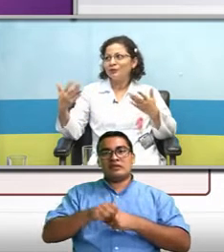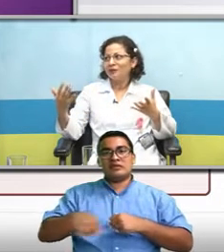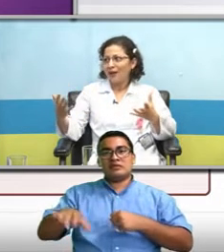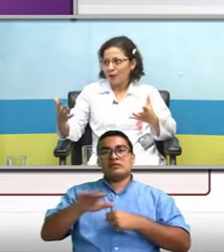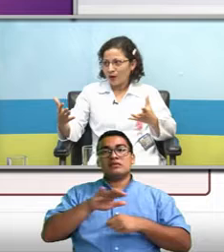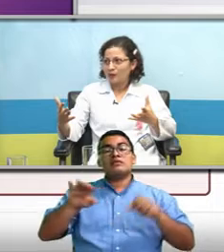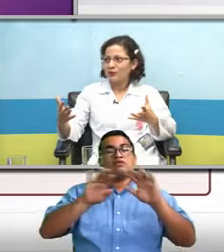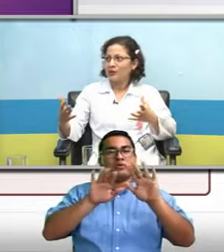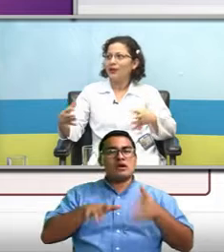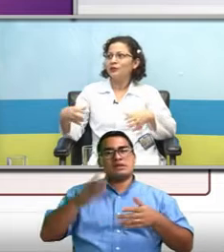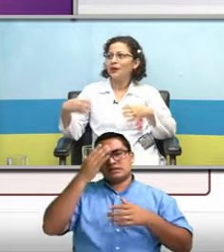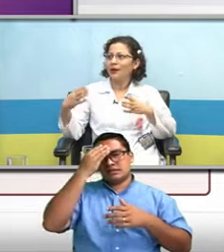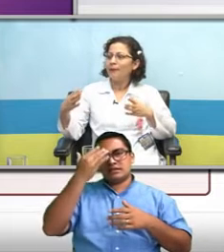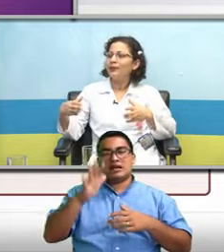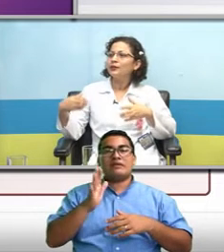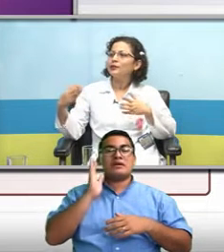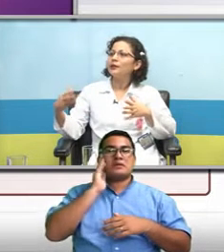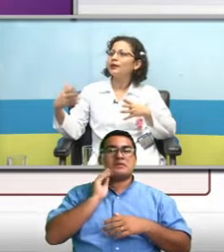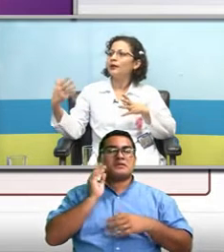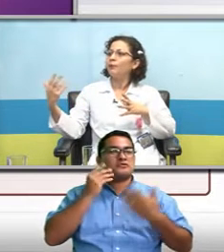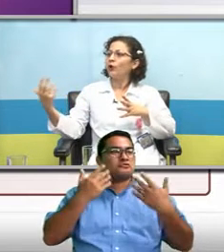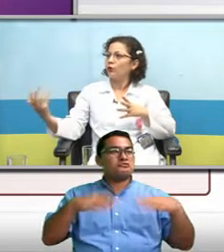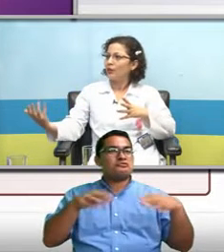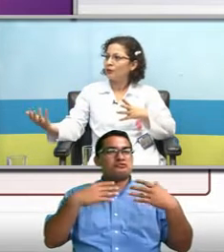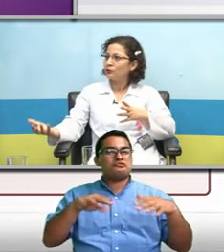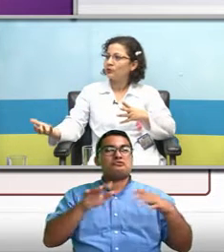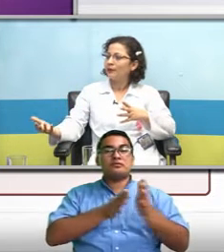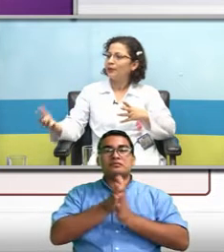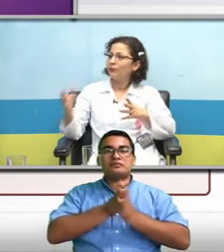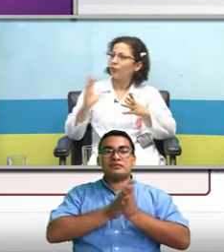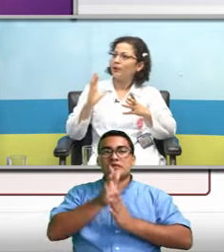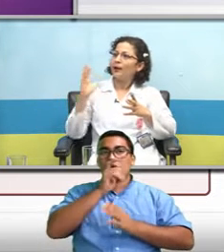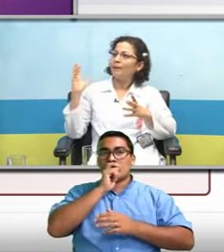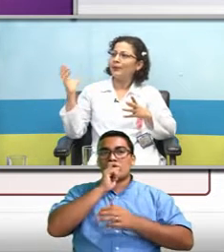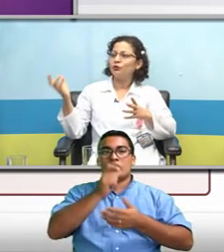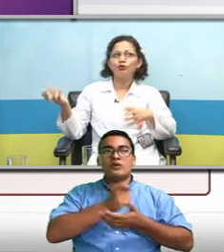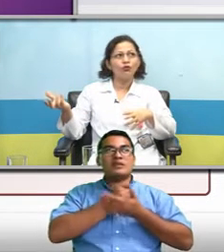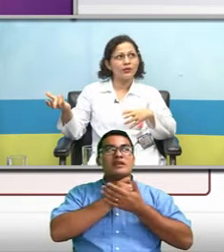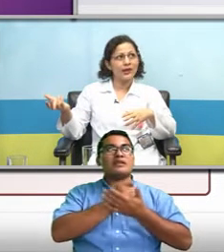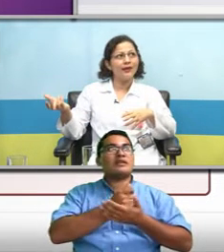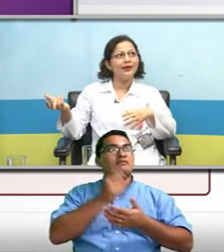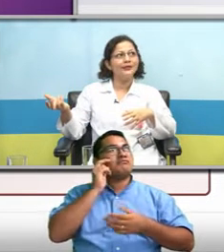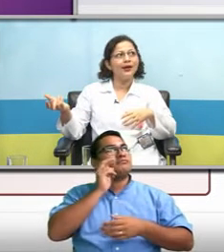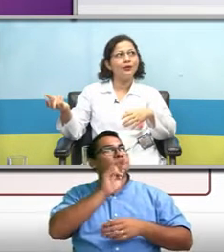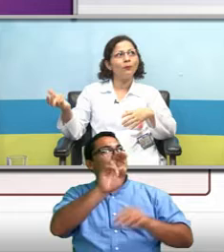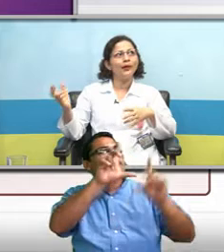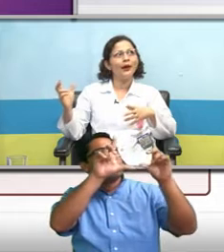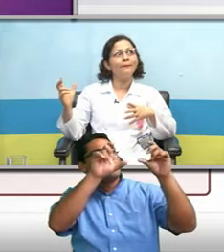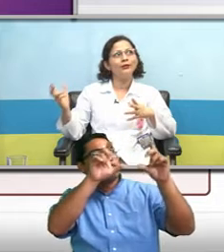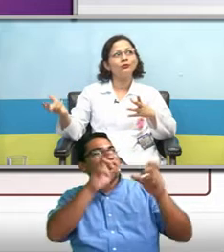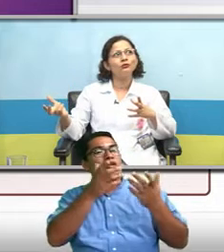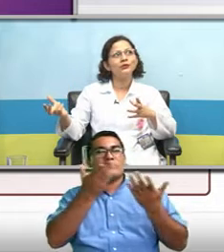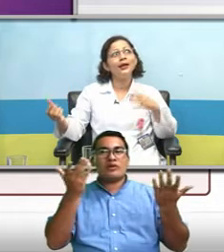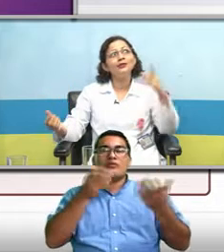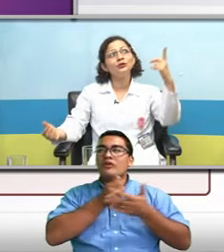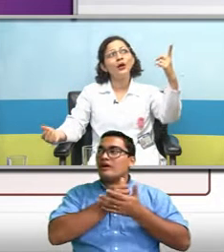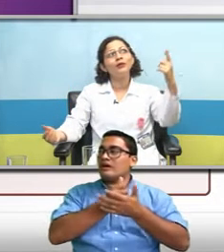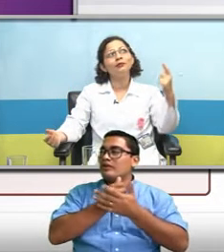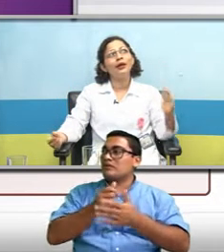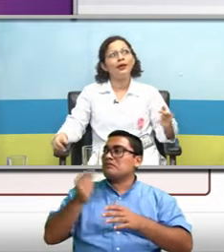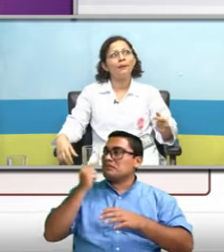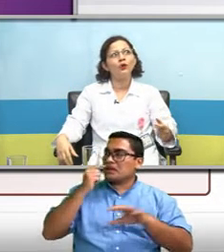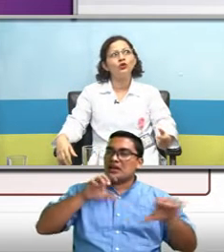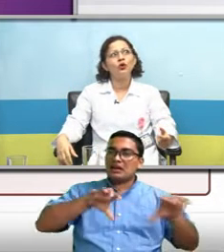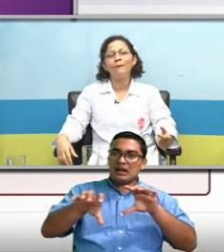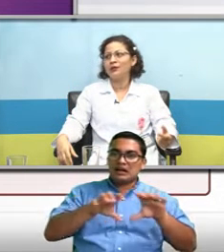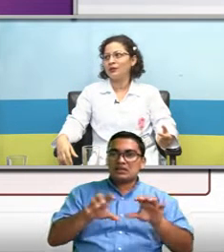son trabajadoras sociales. O sea, realmente se interesan por ayudar socialmente, por ver el aspecto social, exacto, ver el aspecto social. Esas son